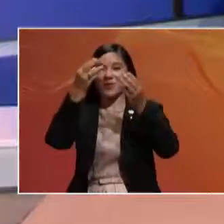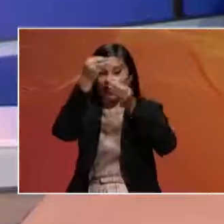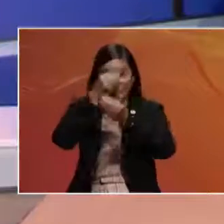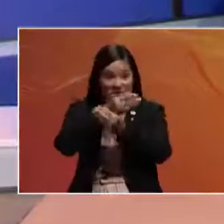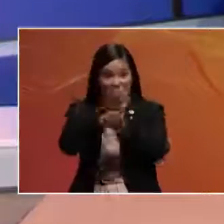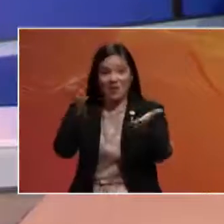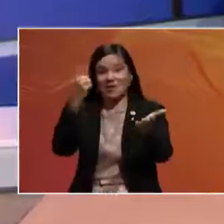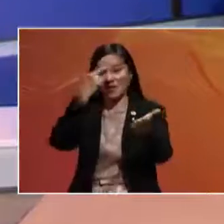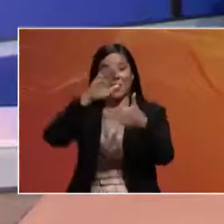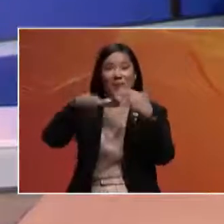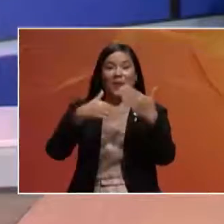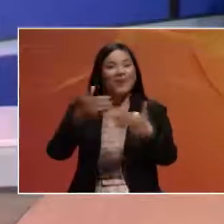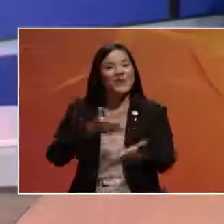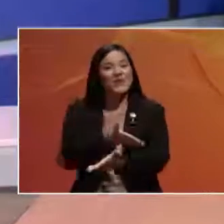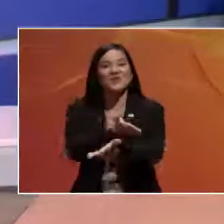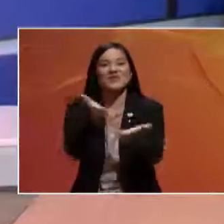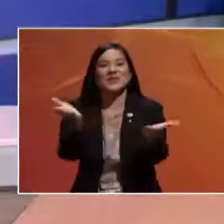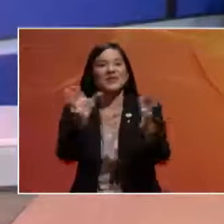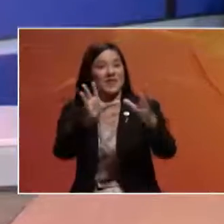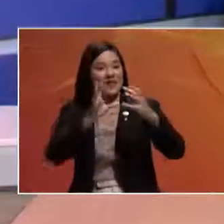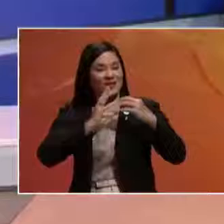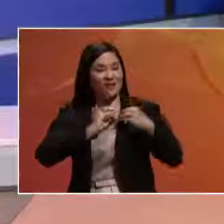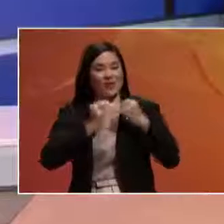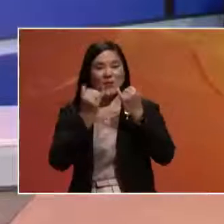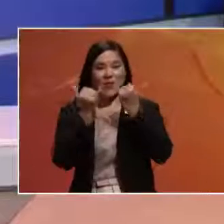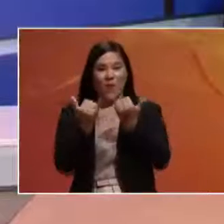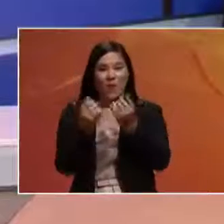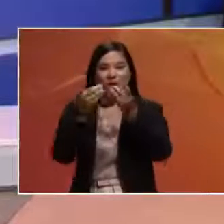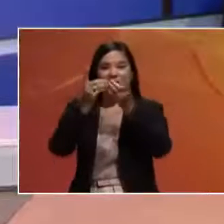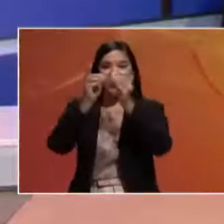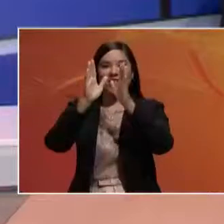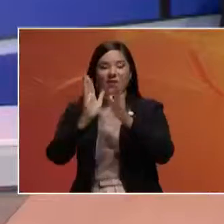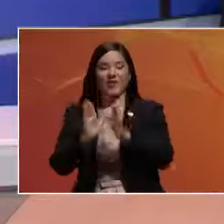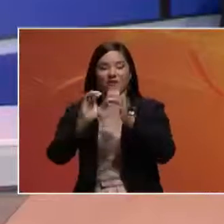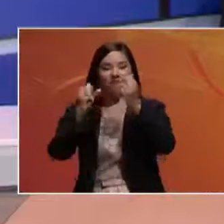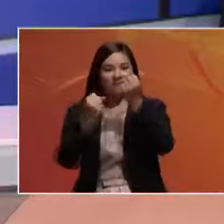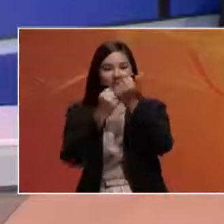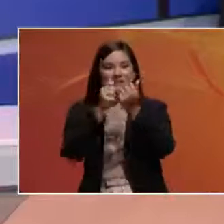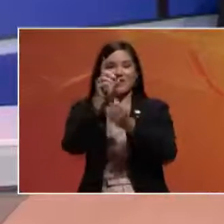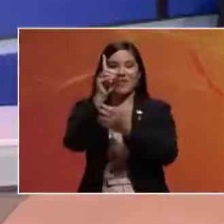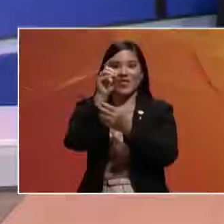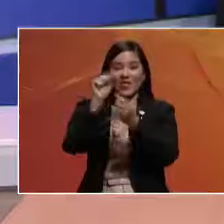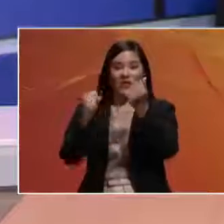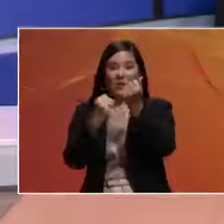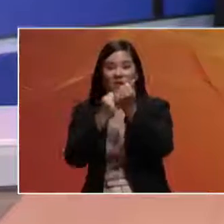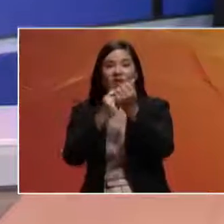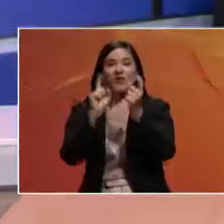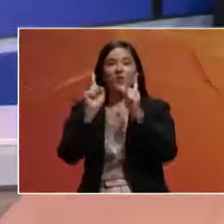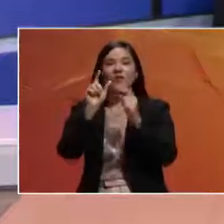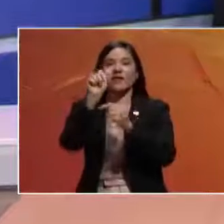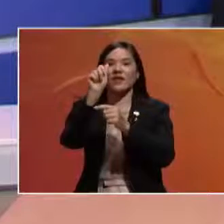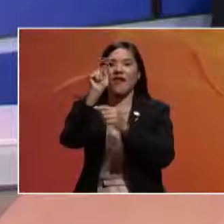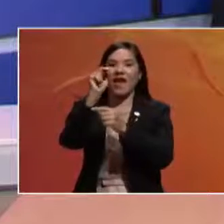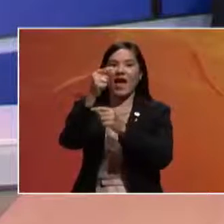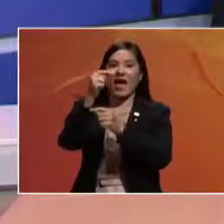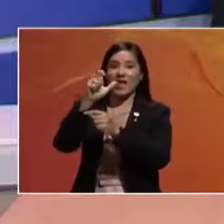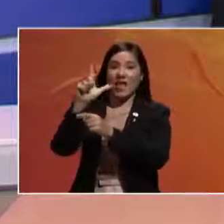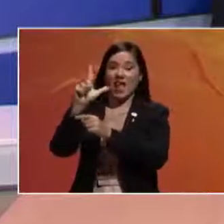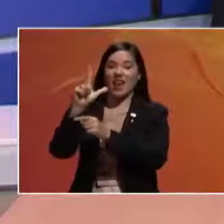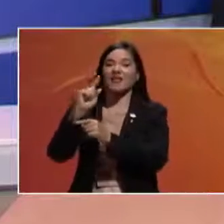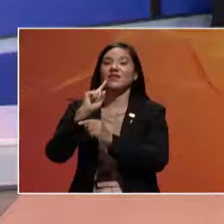para todos ustedes recibimos al director de evaluación de desempeño el señor ángel jiménez con quien hablaremos sobre la capacitación